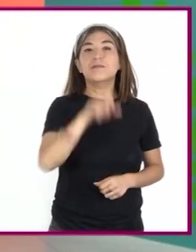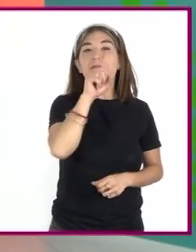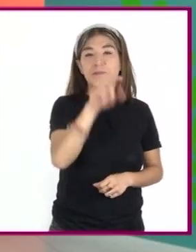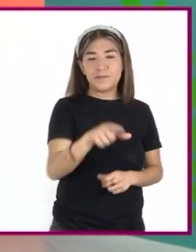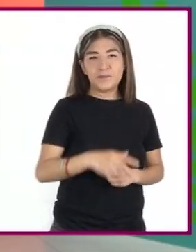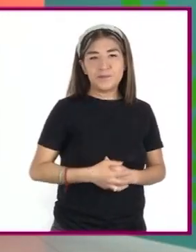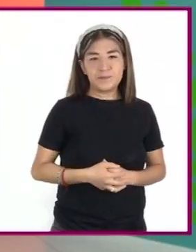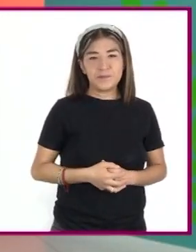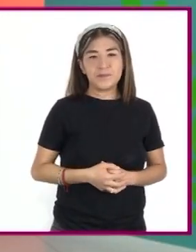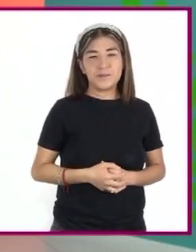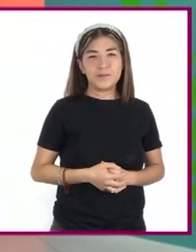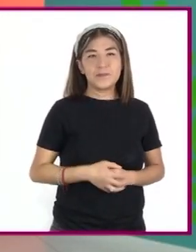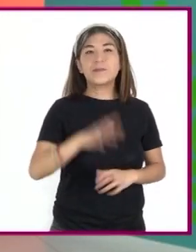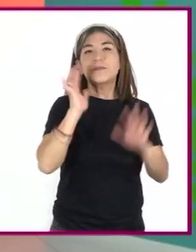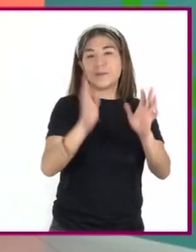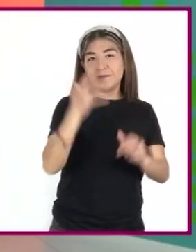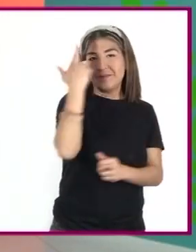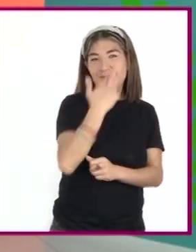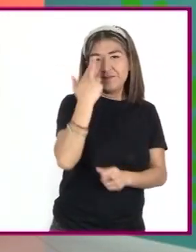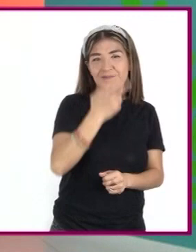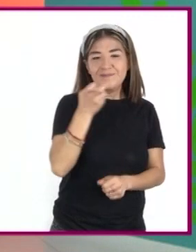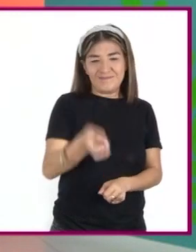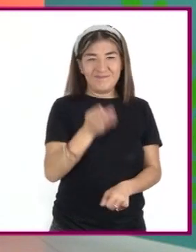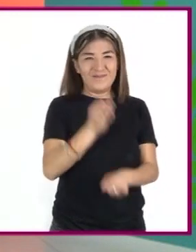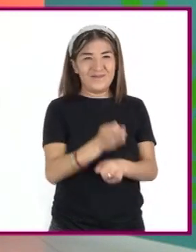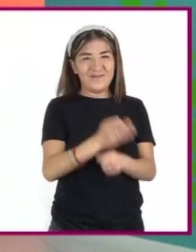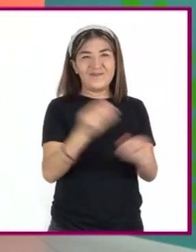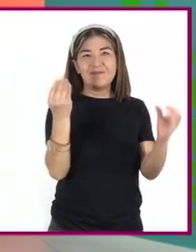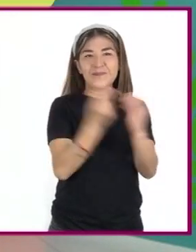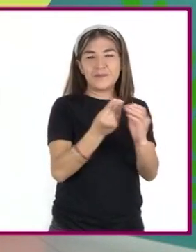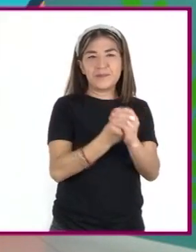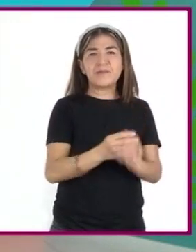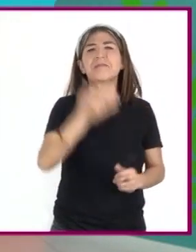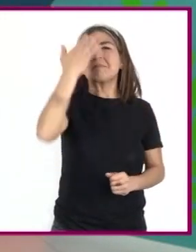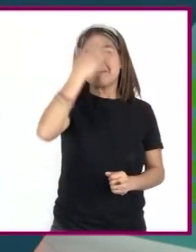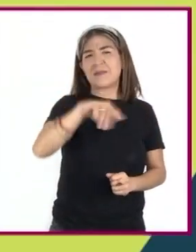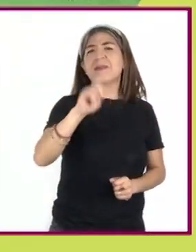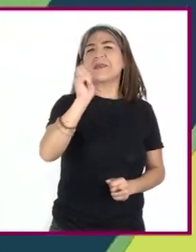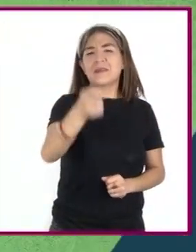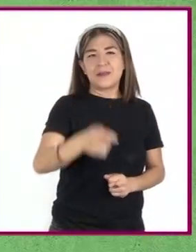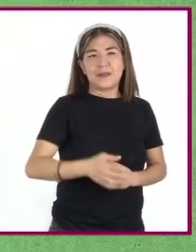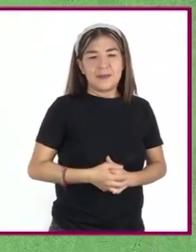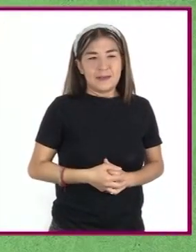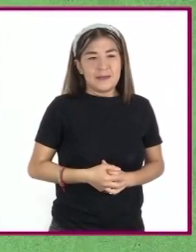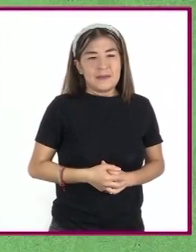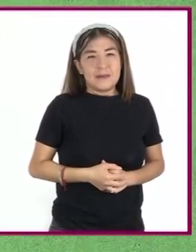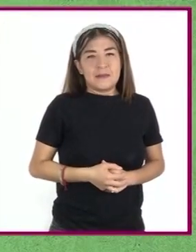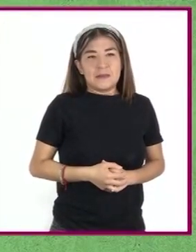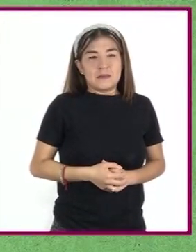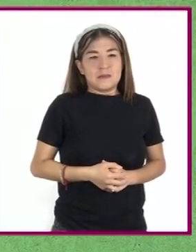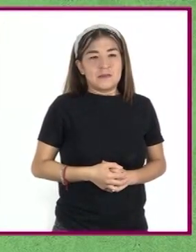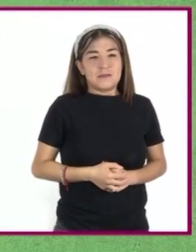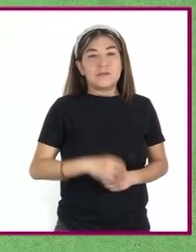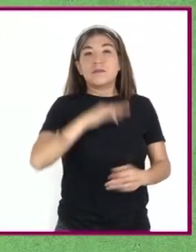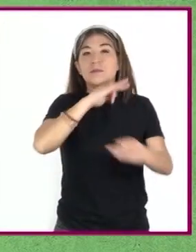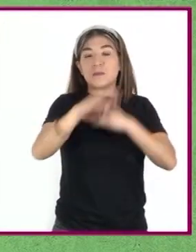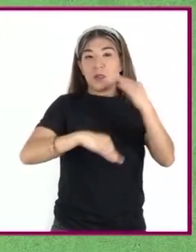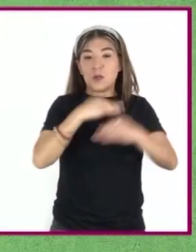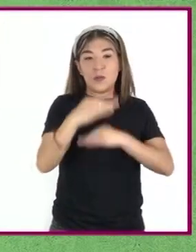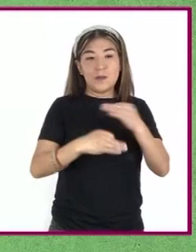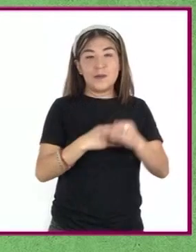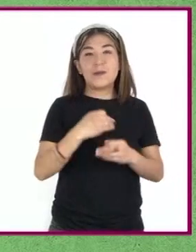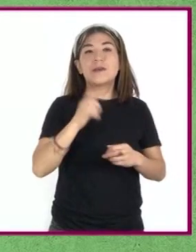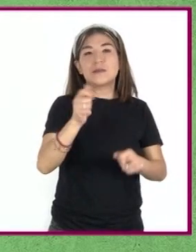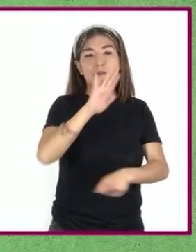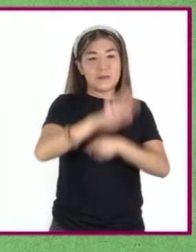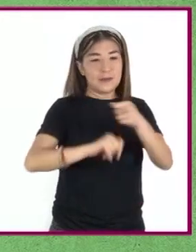Asimismo, con base en lo revisado en esta sesión, sabemos que todos los seres vivos están